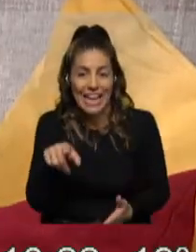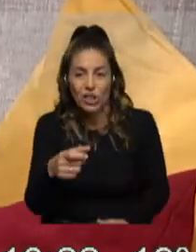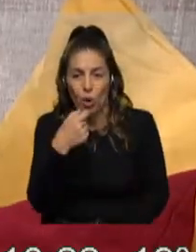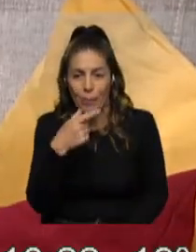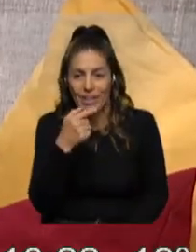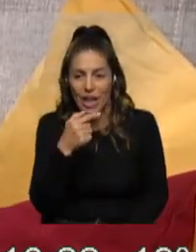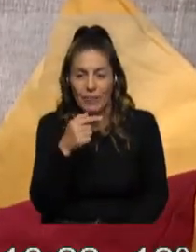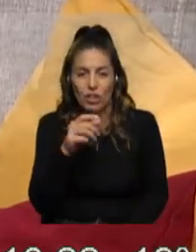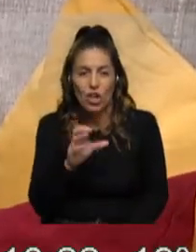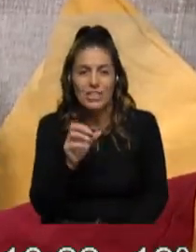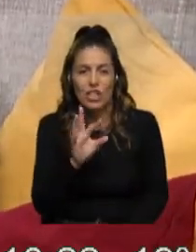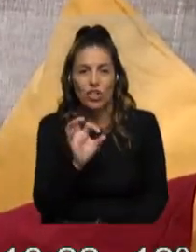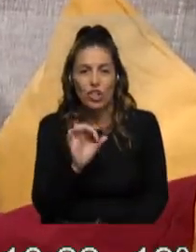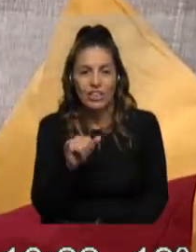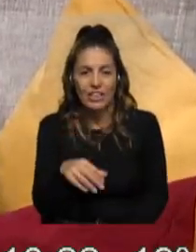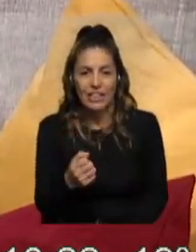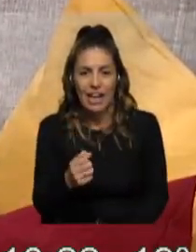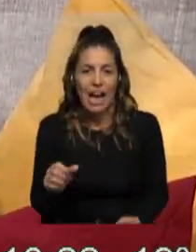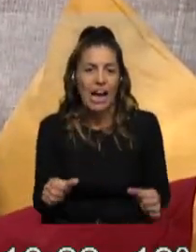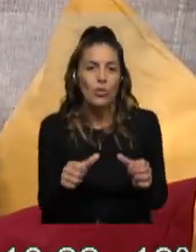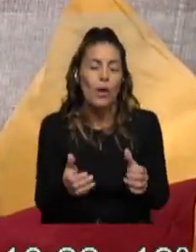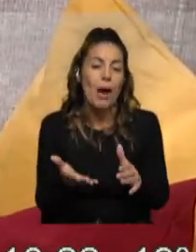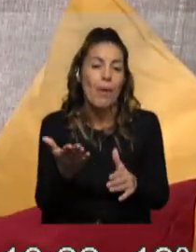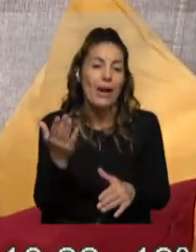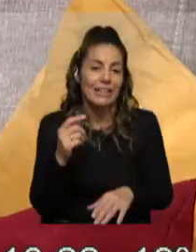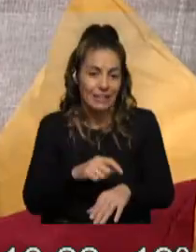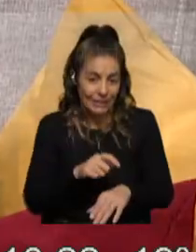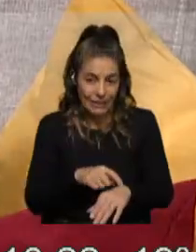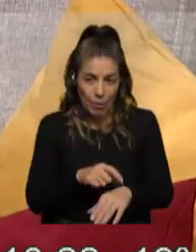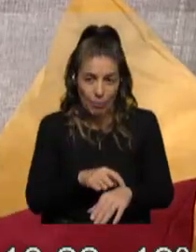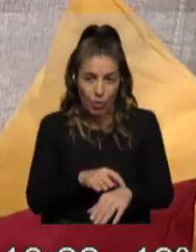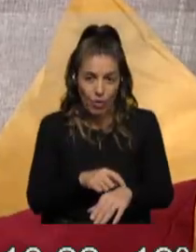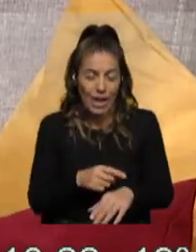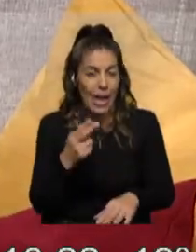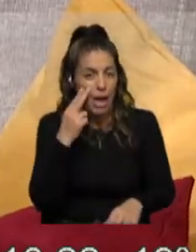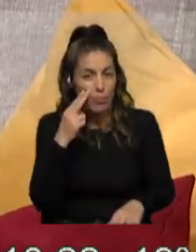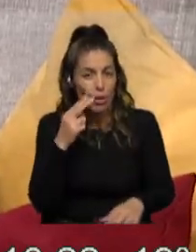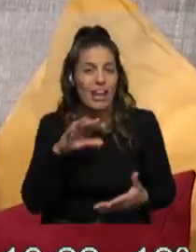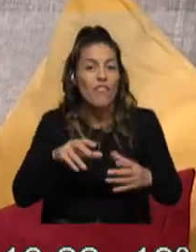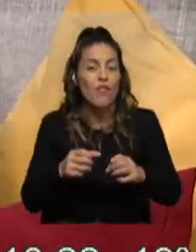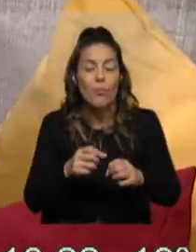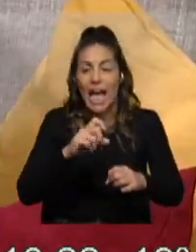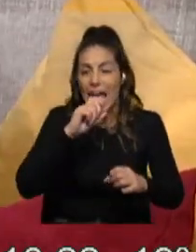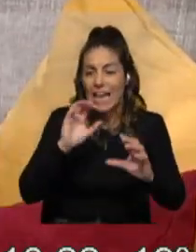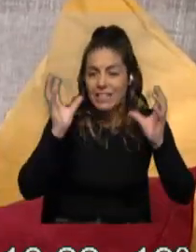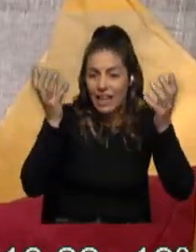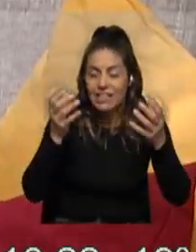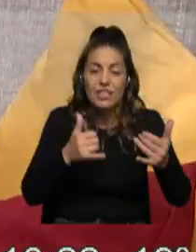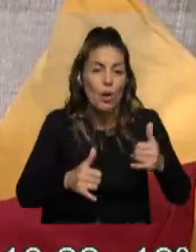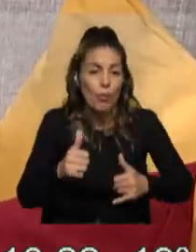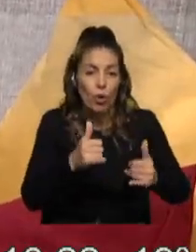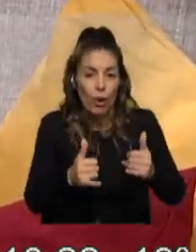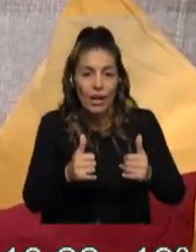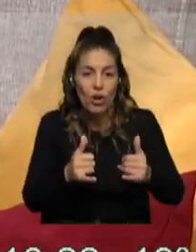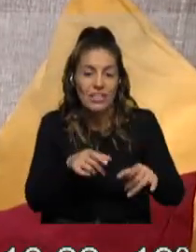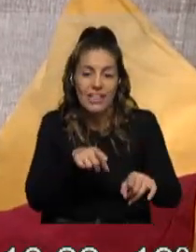hacen es que la serotonina, este neurotransmisor, actúe más tiempo. El problema está que habría que ver qué tipo de agresividad tiene, si es por juego, si es